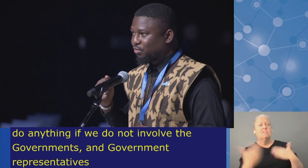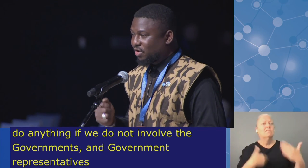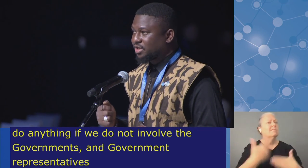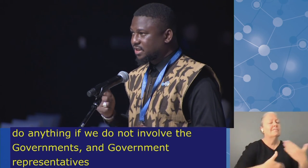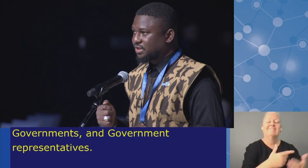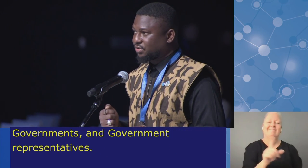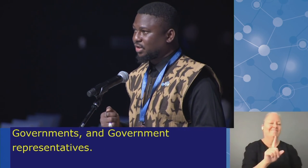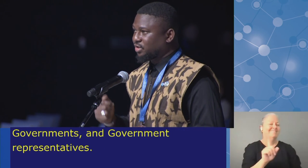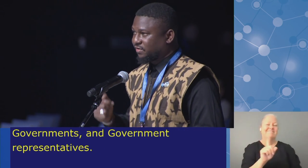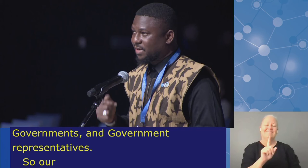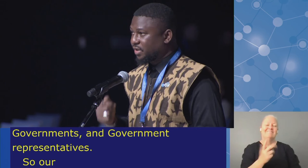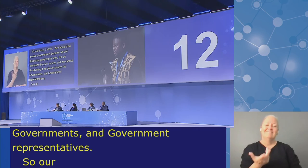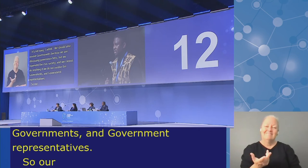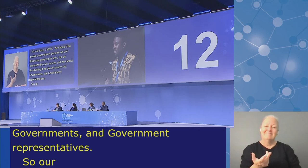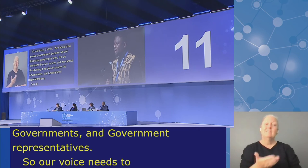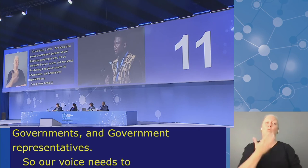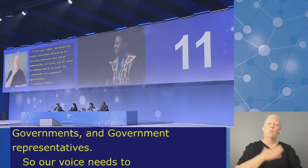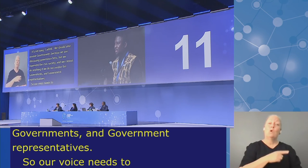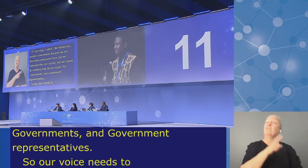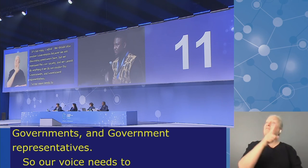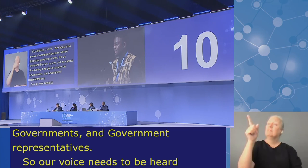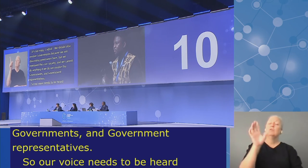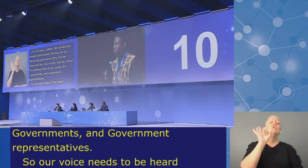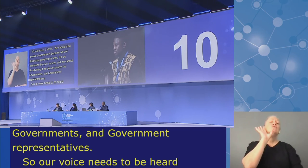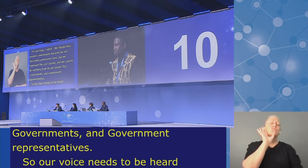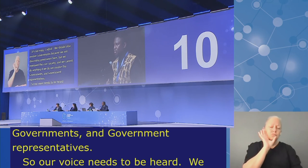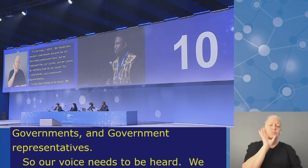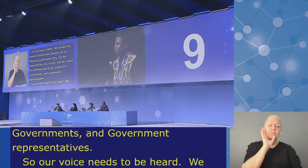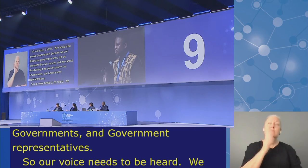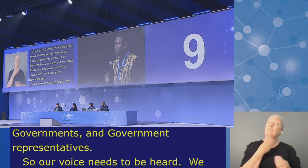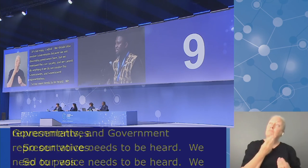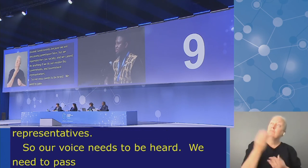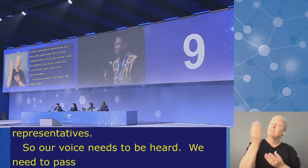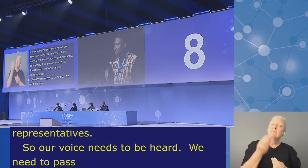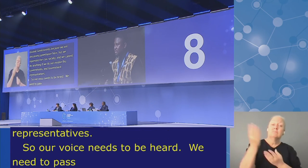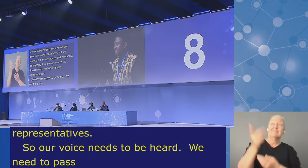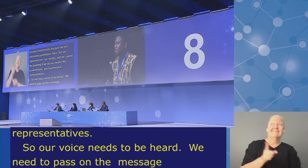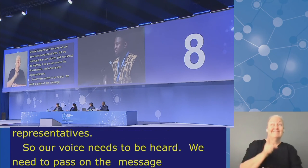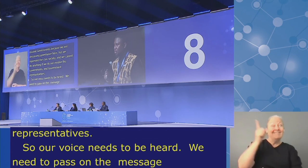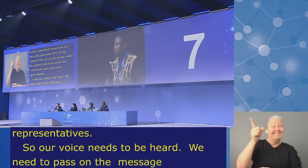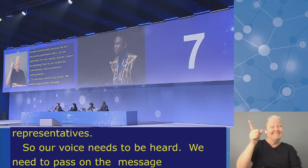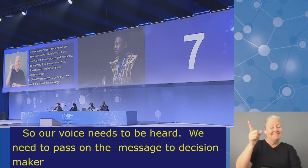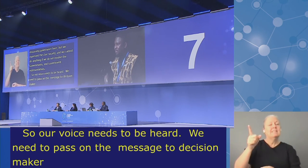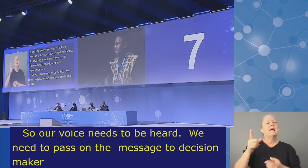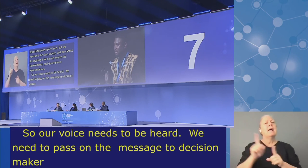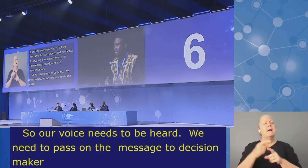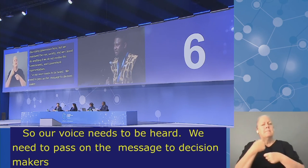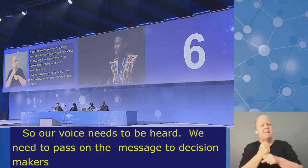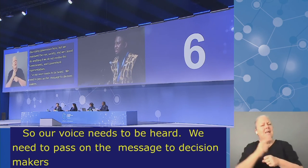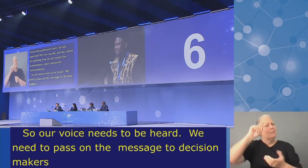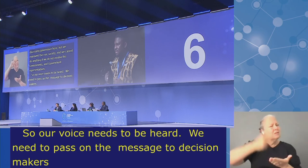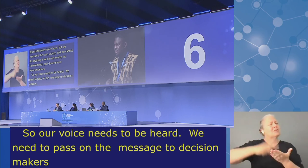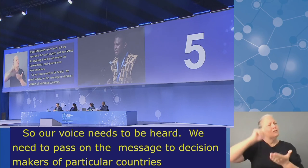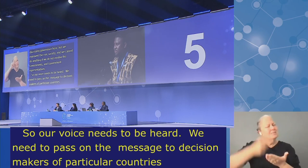ser oídas y transmitidas a los líderes que tienen la capacidad de implementar